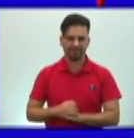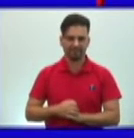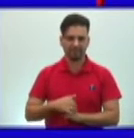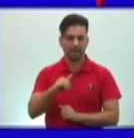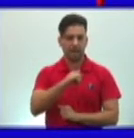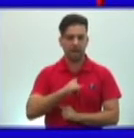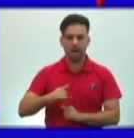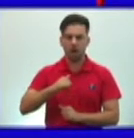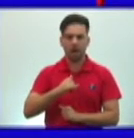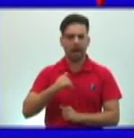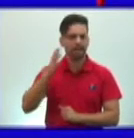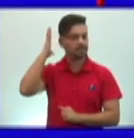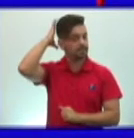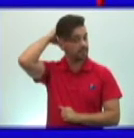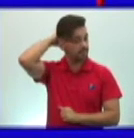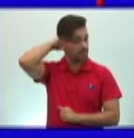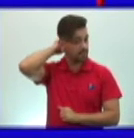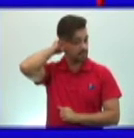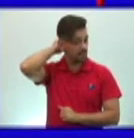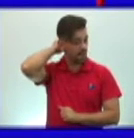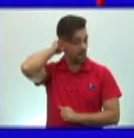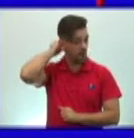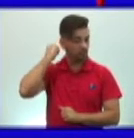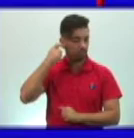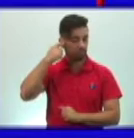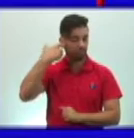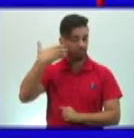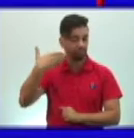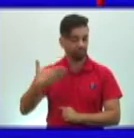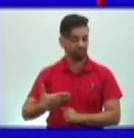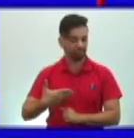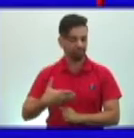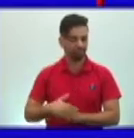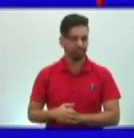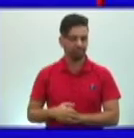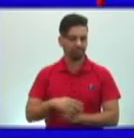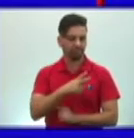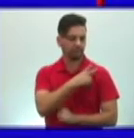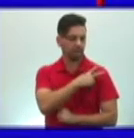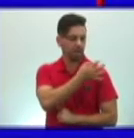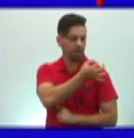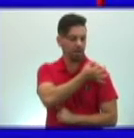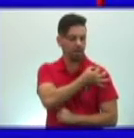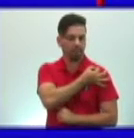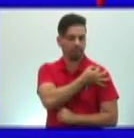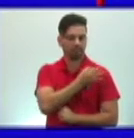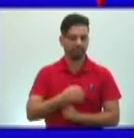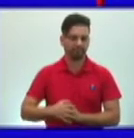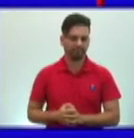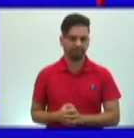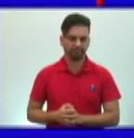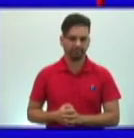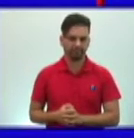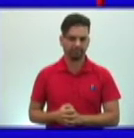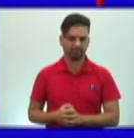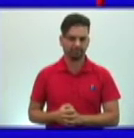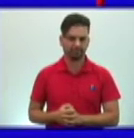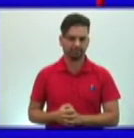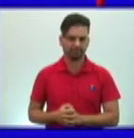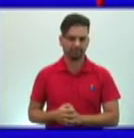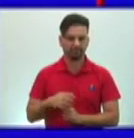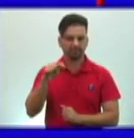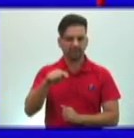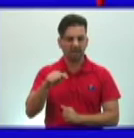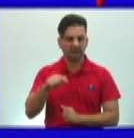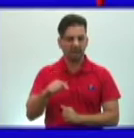lógica de Eusebio Leal, el general presidente. Pues como ellos entienden esa lógica,